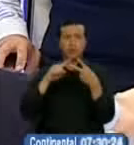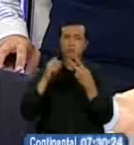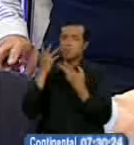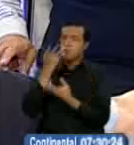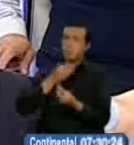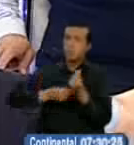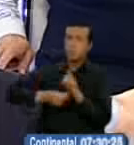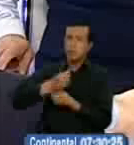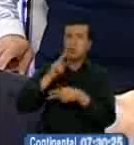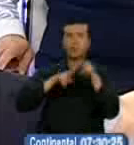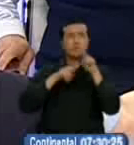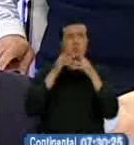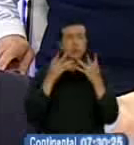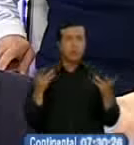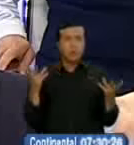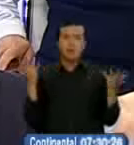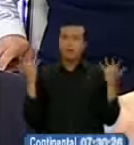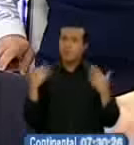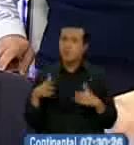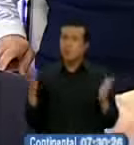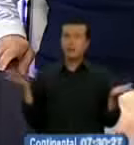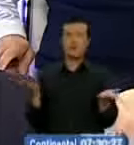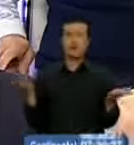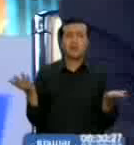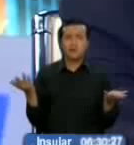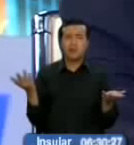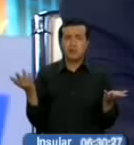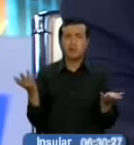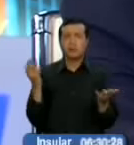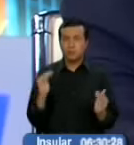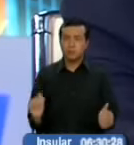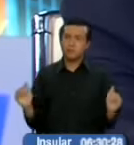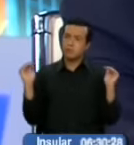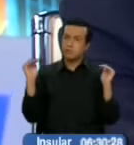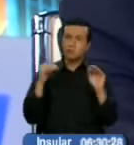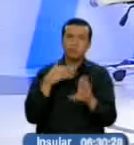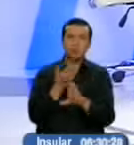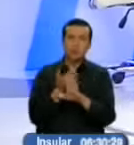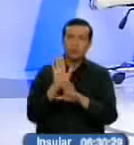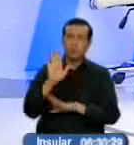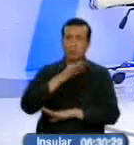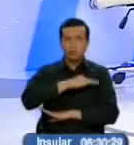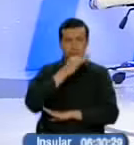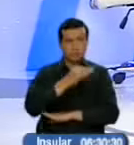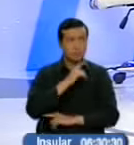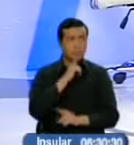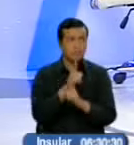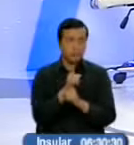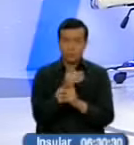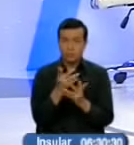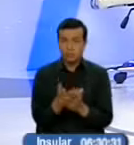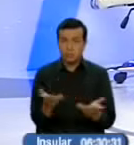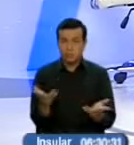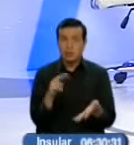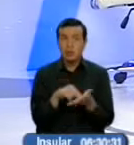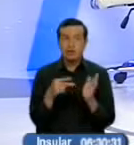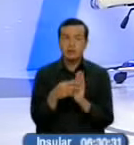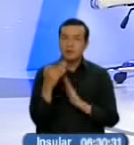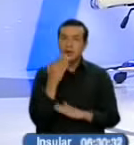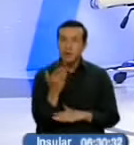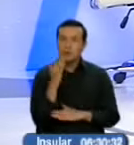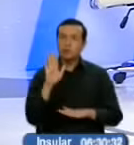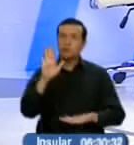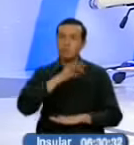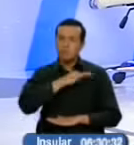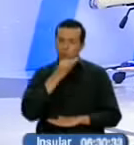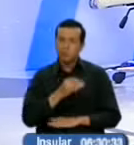en infraestructura. Por eso estamos, retomo, planteando el pacto ético, que desde luego es para eso, ese pacto